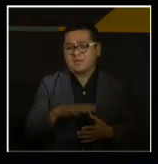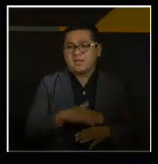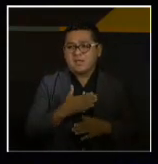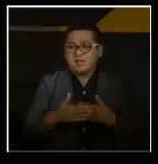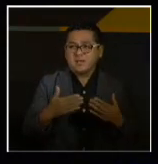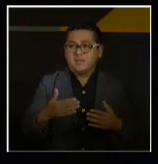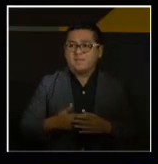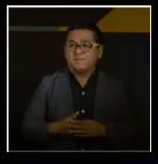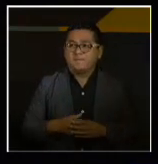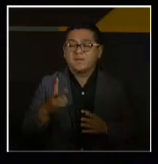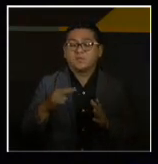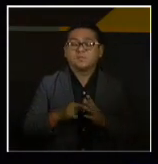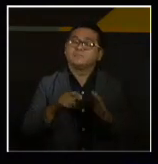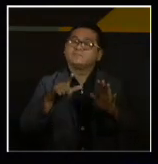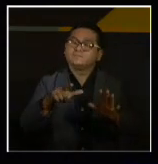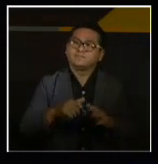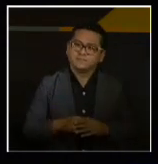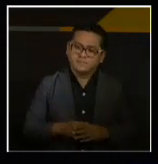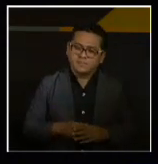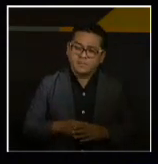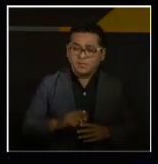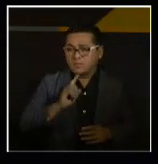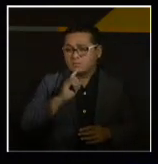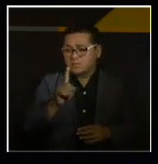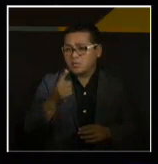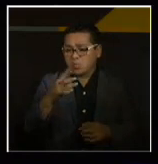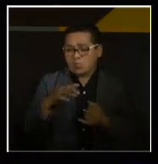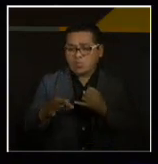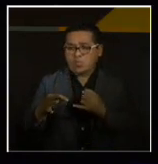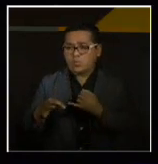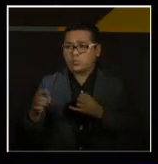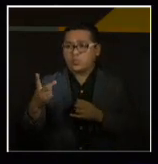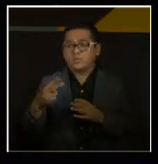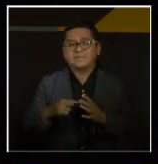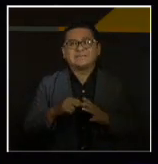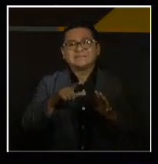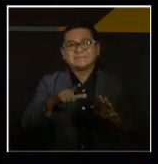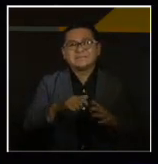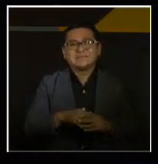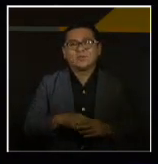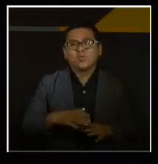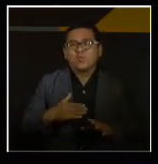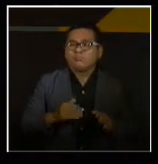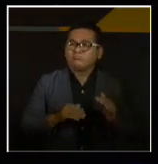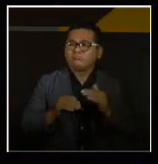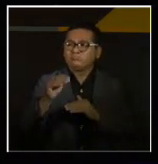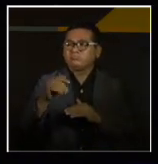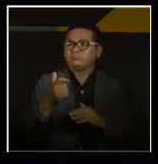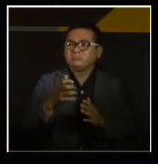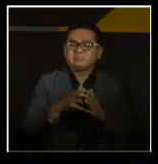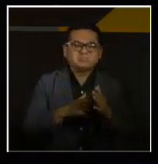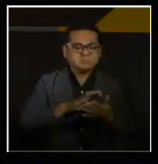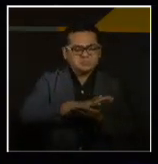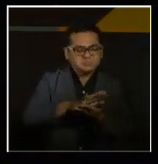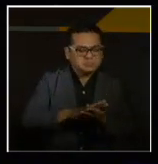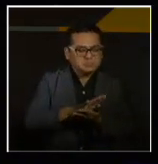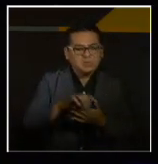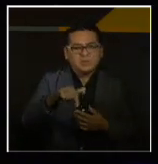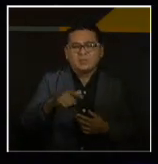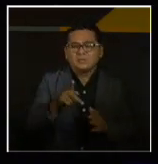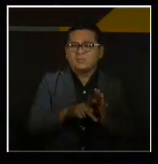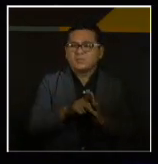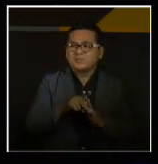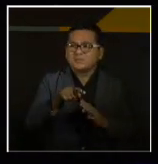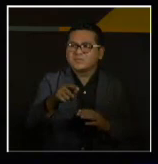de 2017. Sin embargo, en el último trimestre de 2017 mostró un crecimiento marginal. ¿Qué